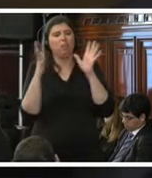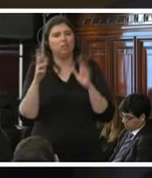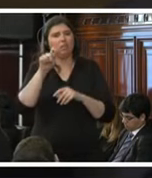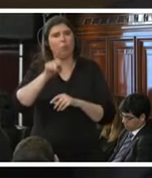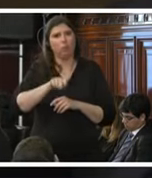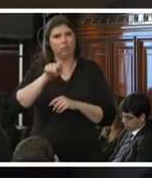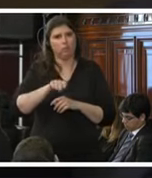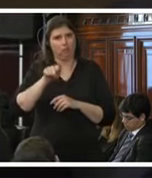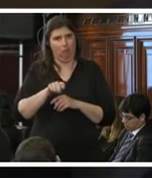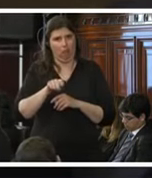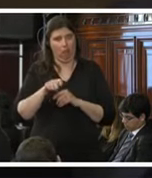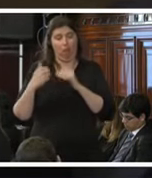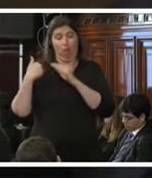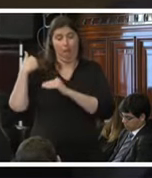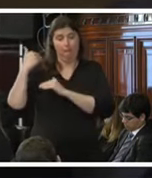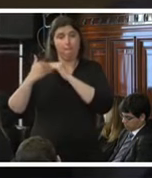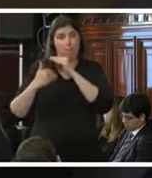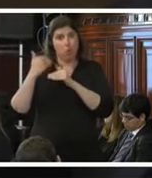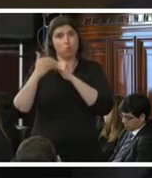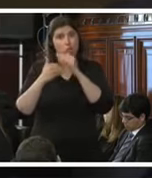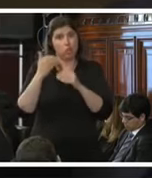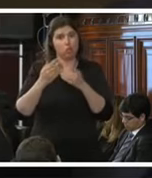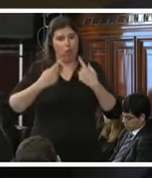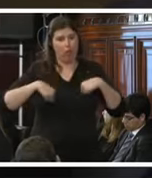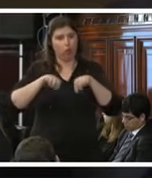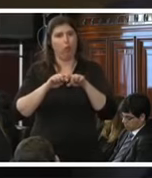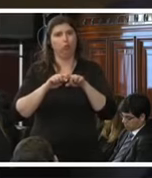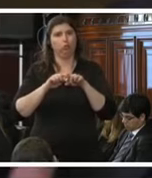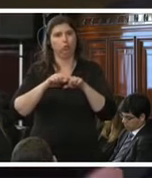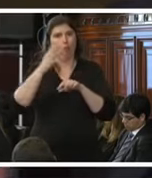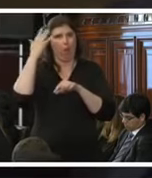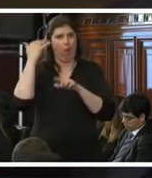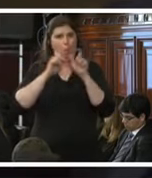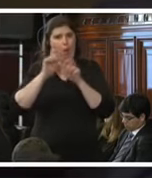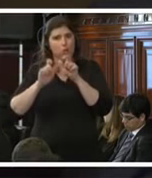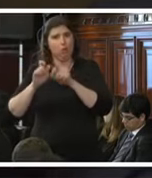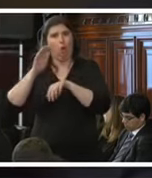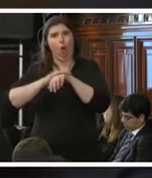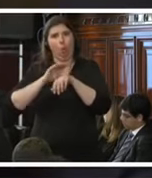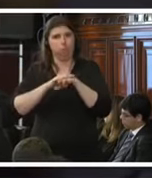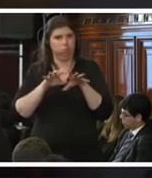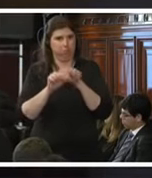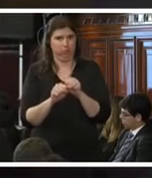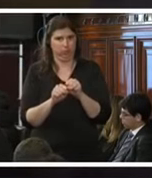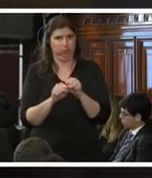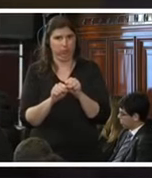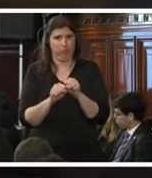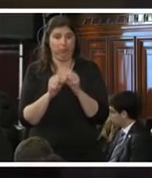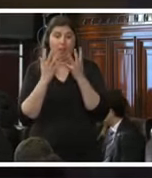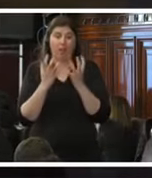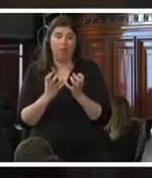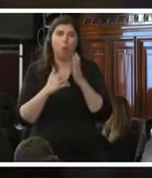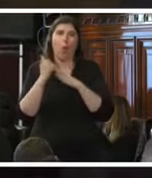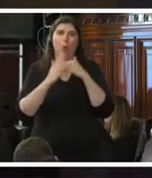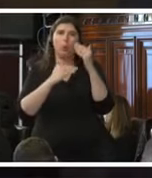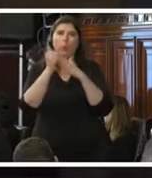proceso, los cuales nos compromete a todos como paraguayos que intentamos hacer una sociedad mejor y